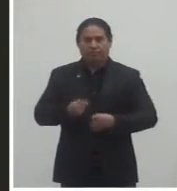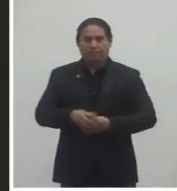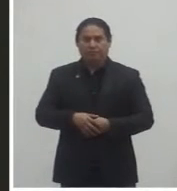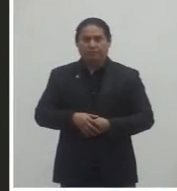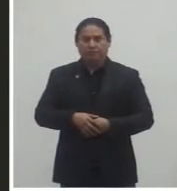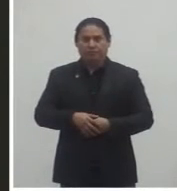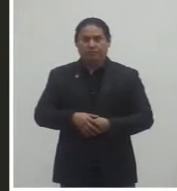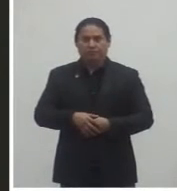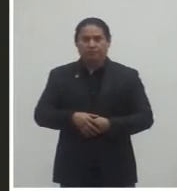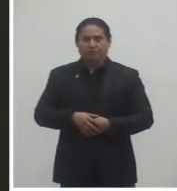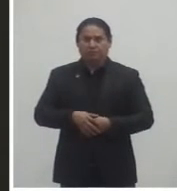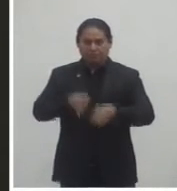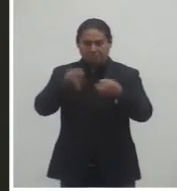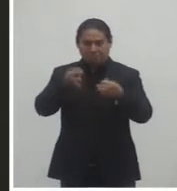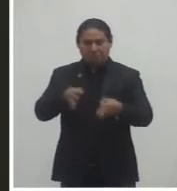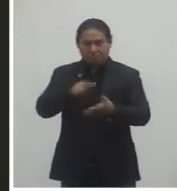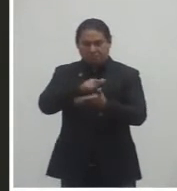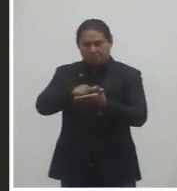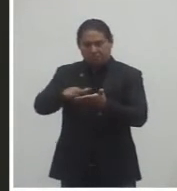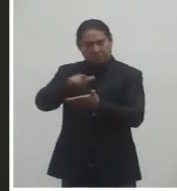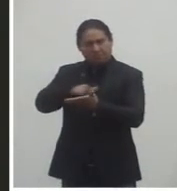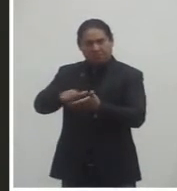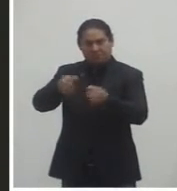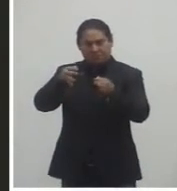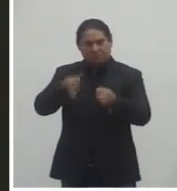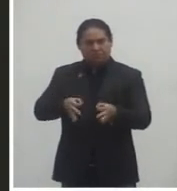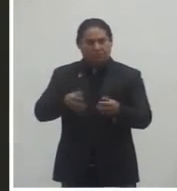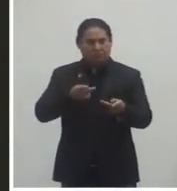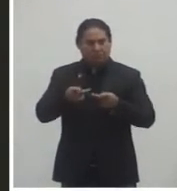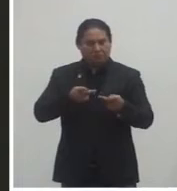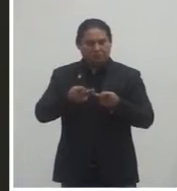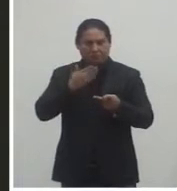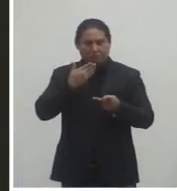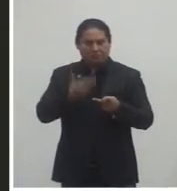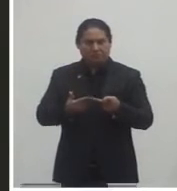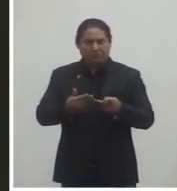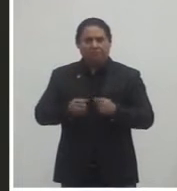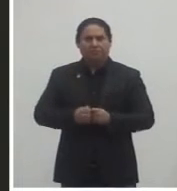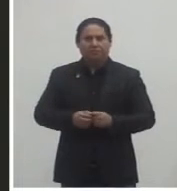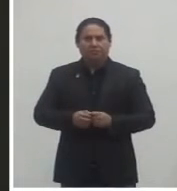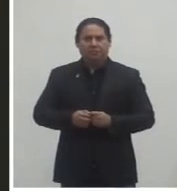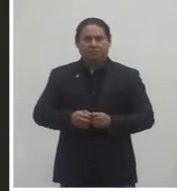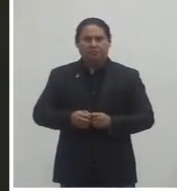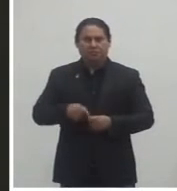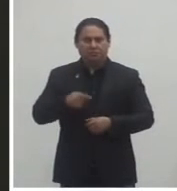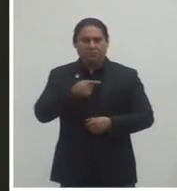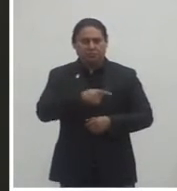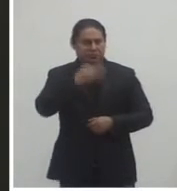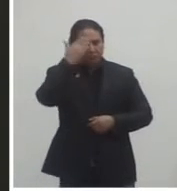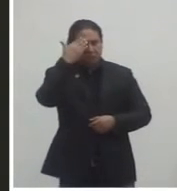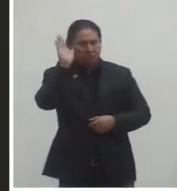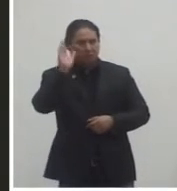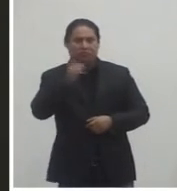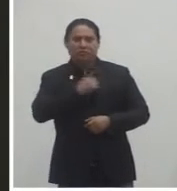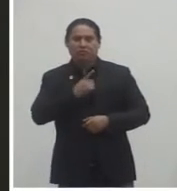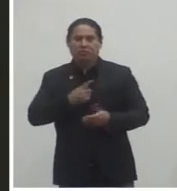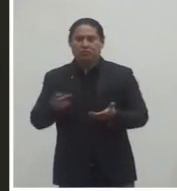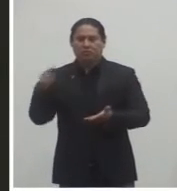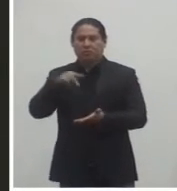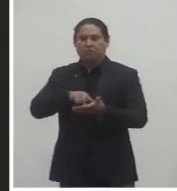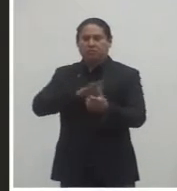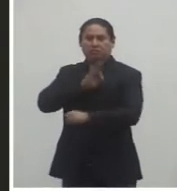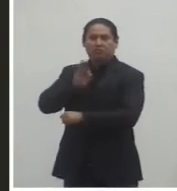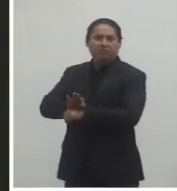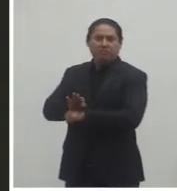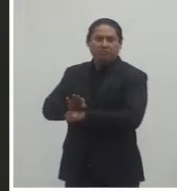hemos hecho con pulcritud y hemos seguido todos los procedimientos. Creo que cosa que ustedes conocen o solo sube a defender la